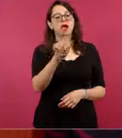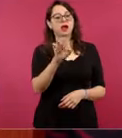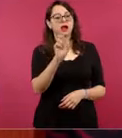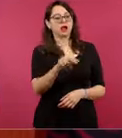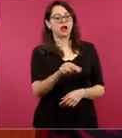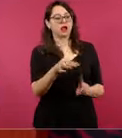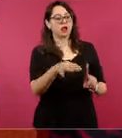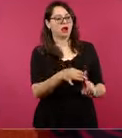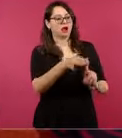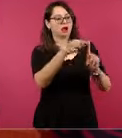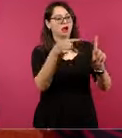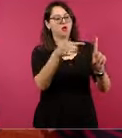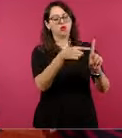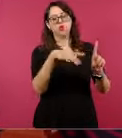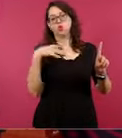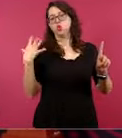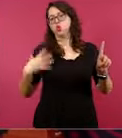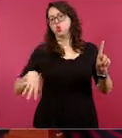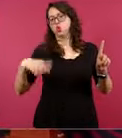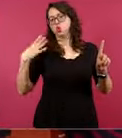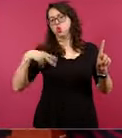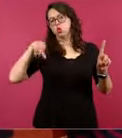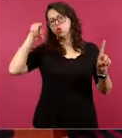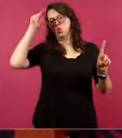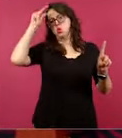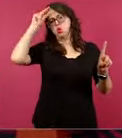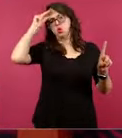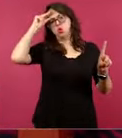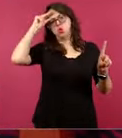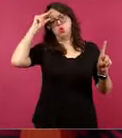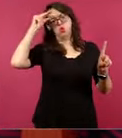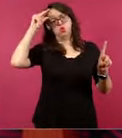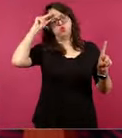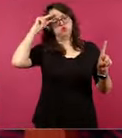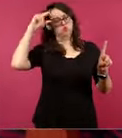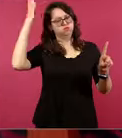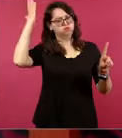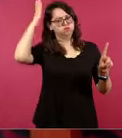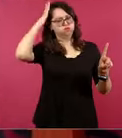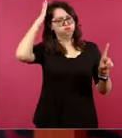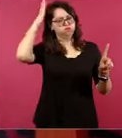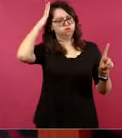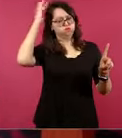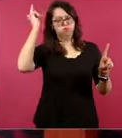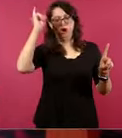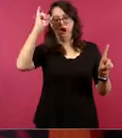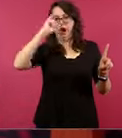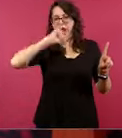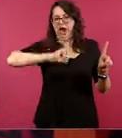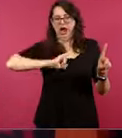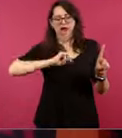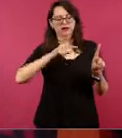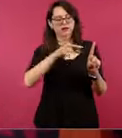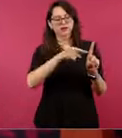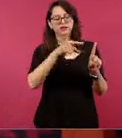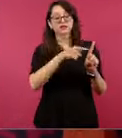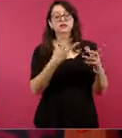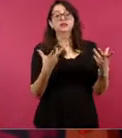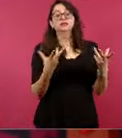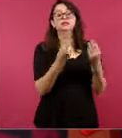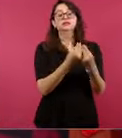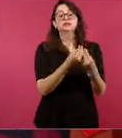jefes de un grupo que se consolidó en la época de Carlos